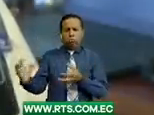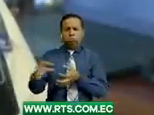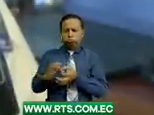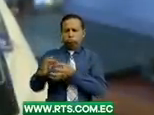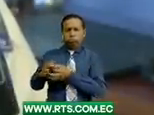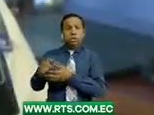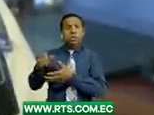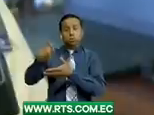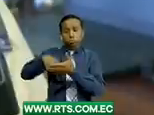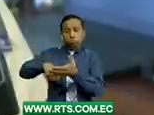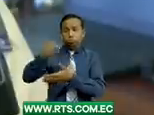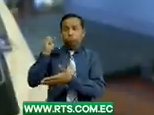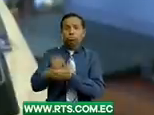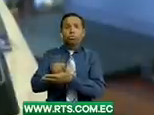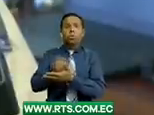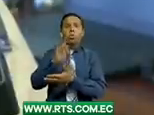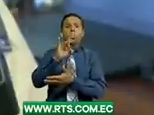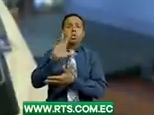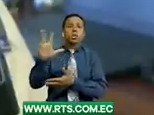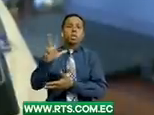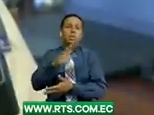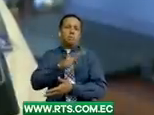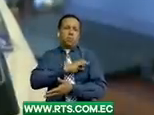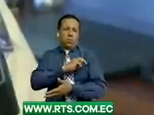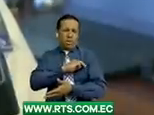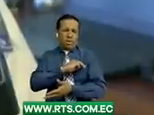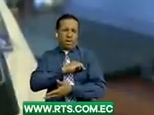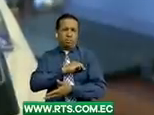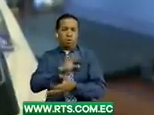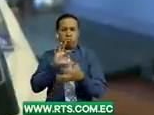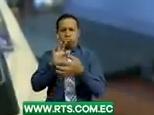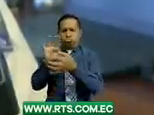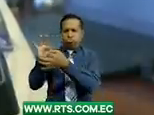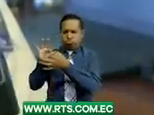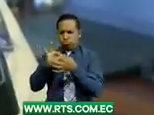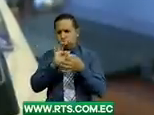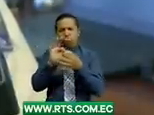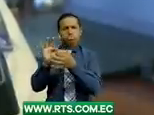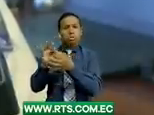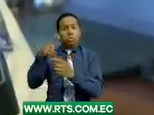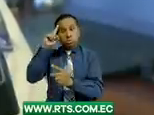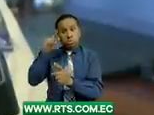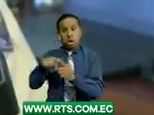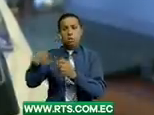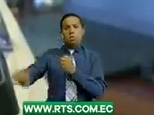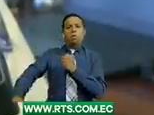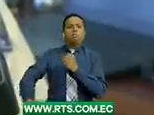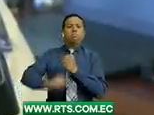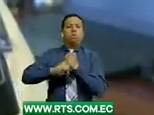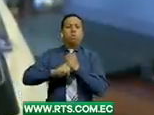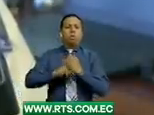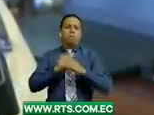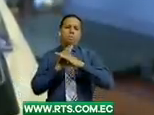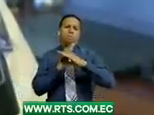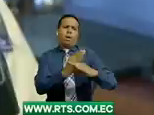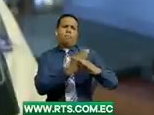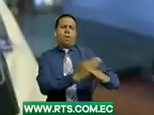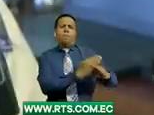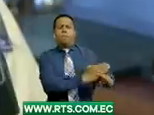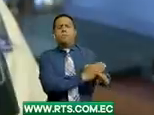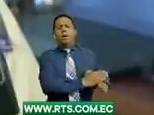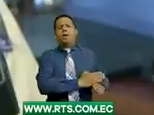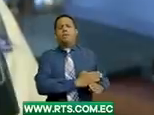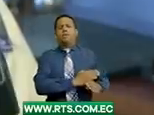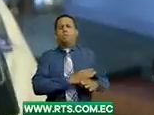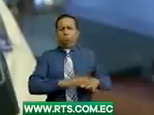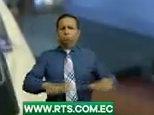87 municipios en este sentido convenios para que vayan fortaleciendo la prevención situacional y